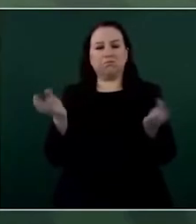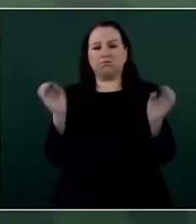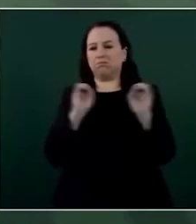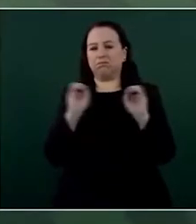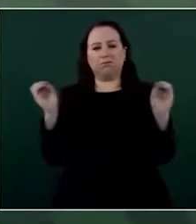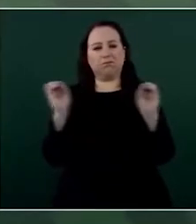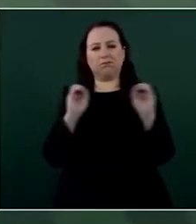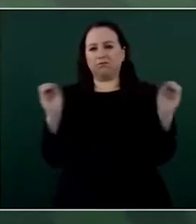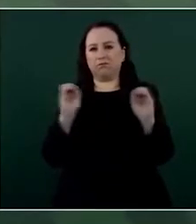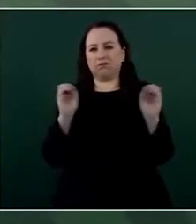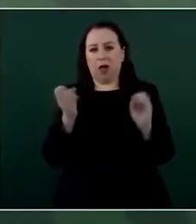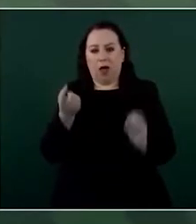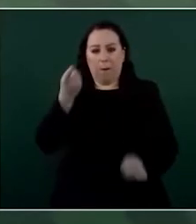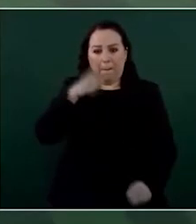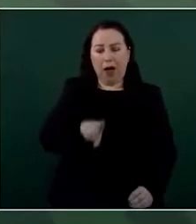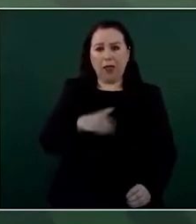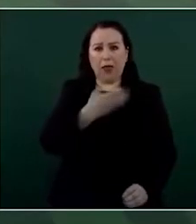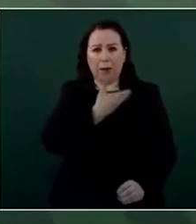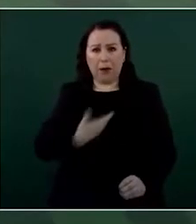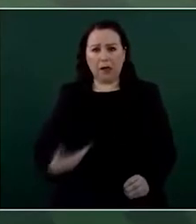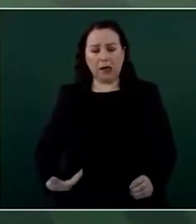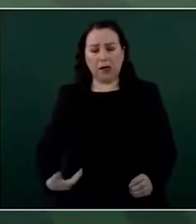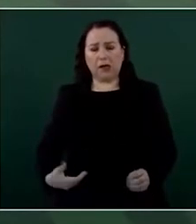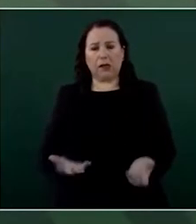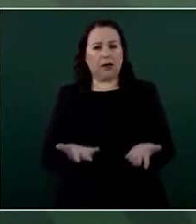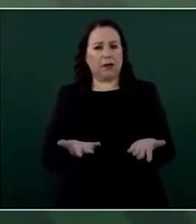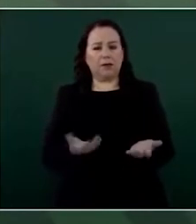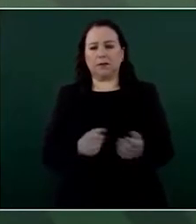por instrucciones del presidente.